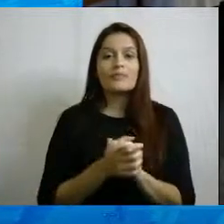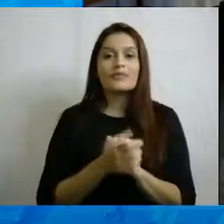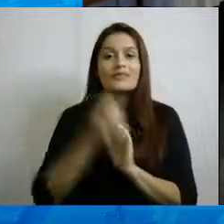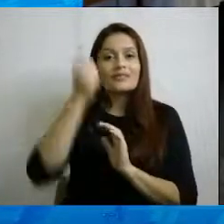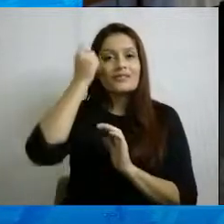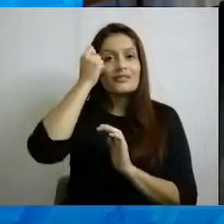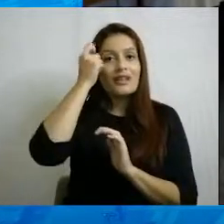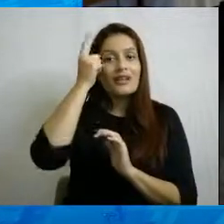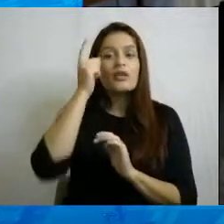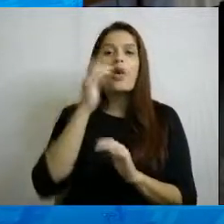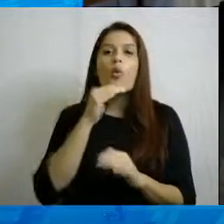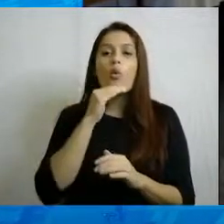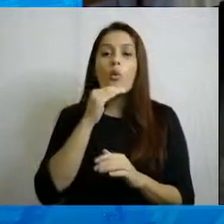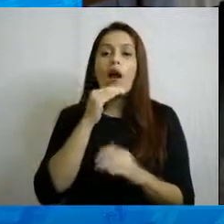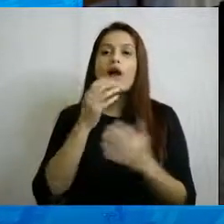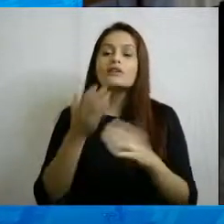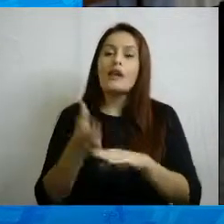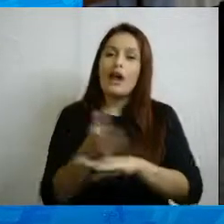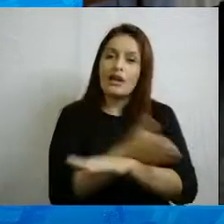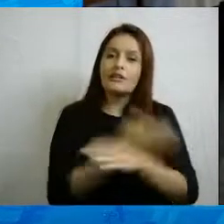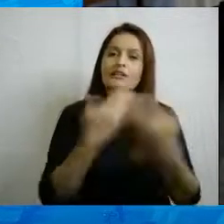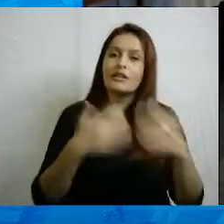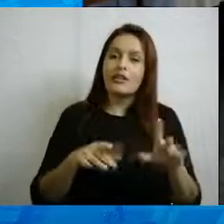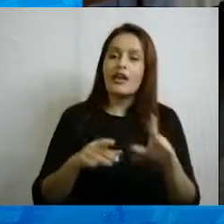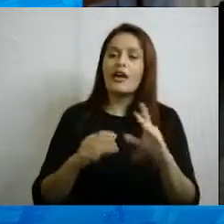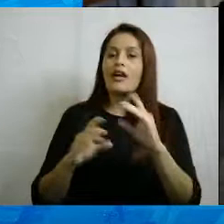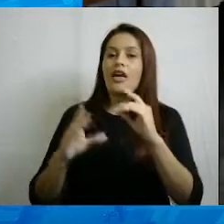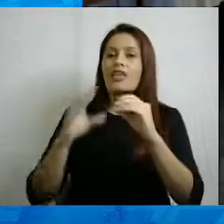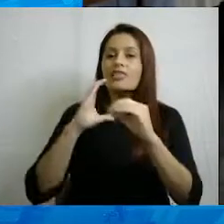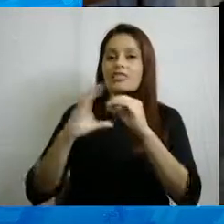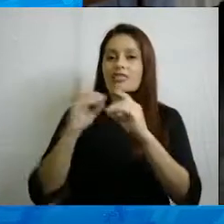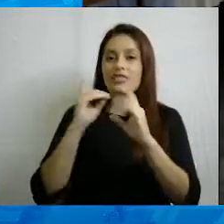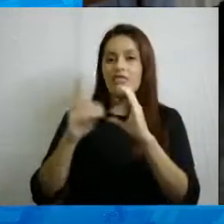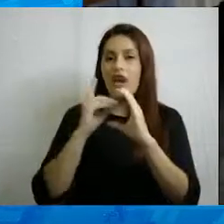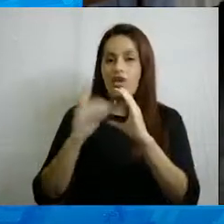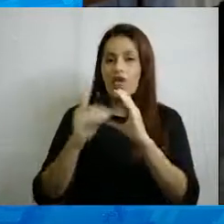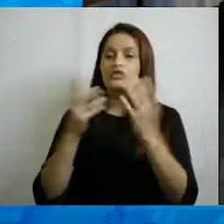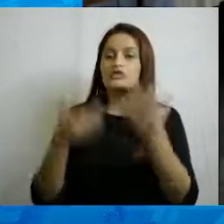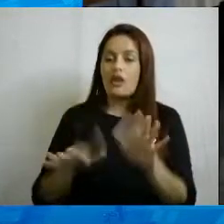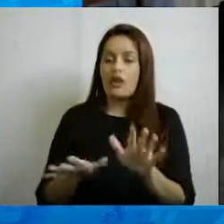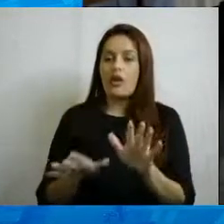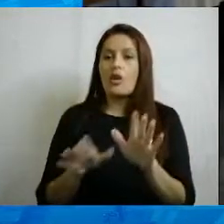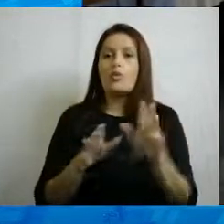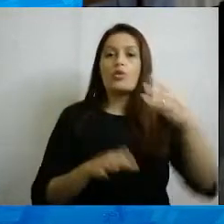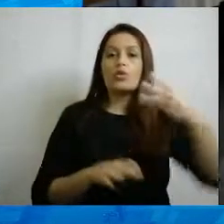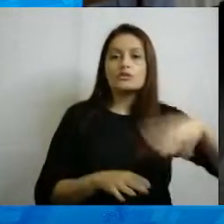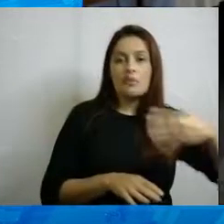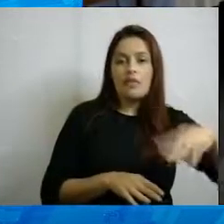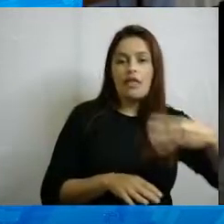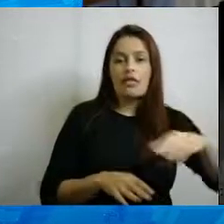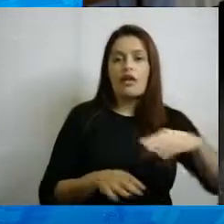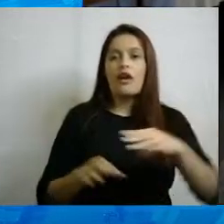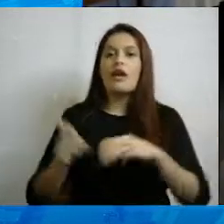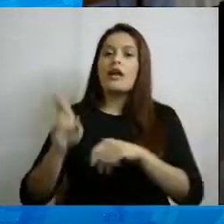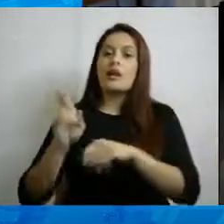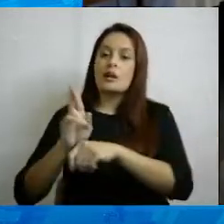entendiendo también que ha existido un diálogo entre municipio y representantes del rodoviario,